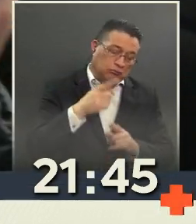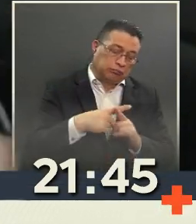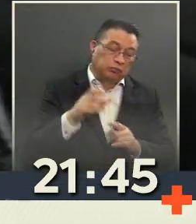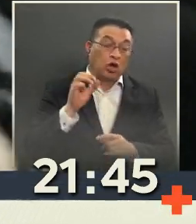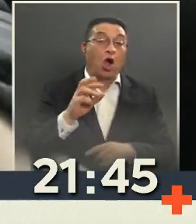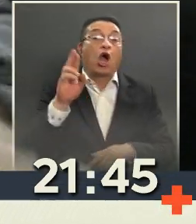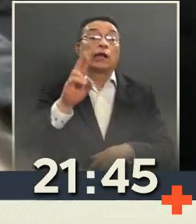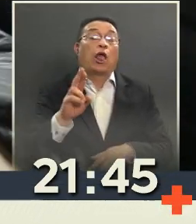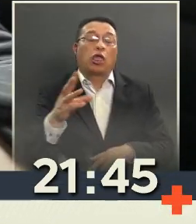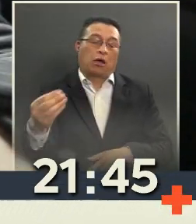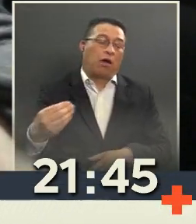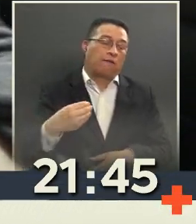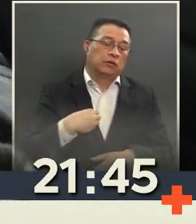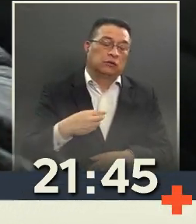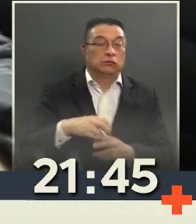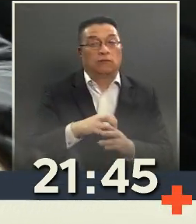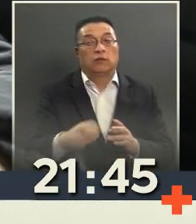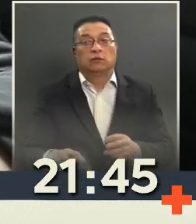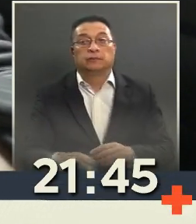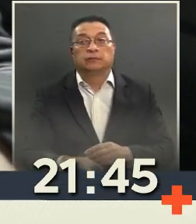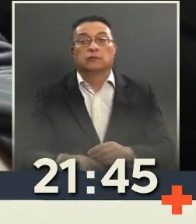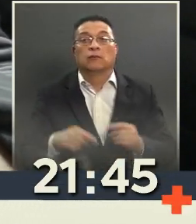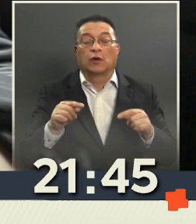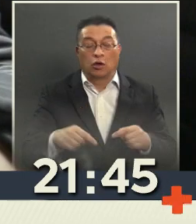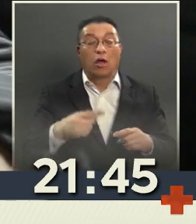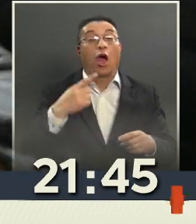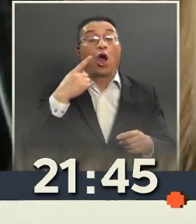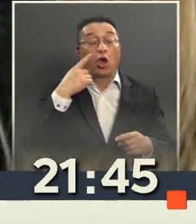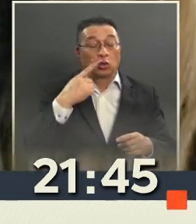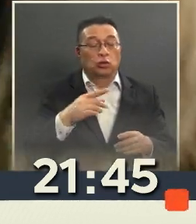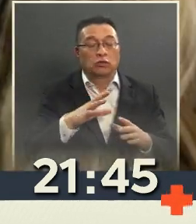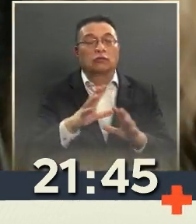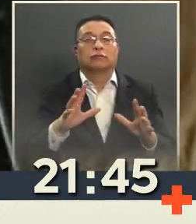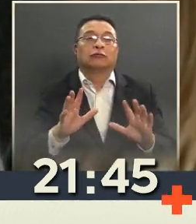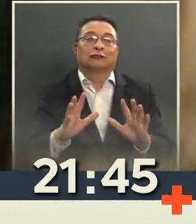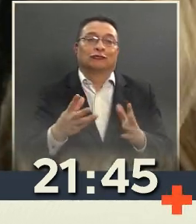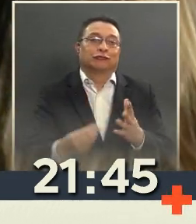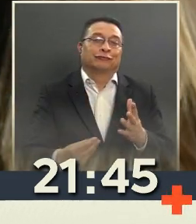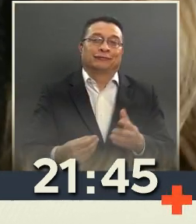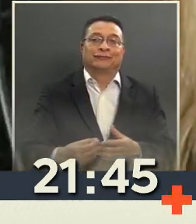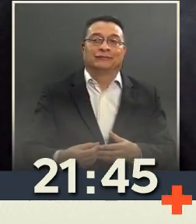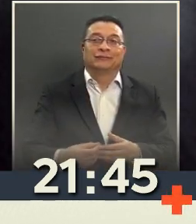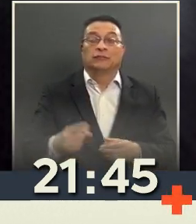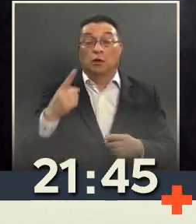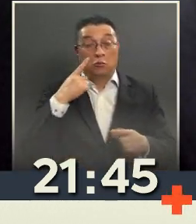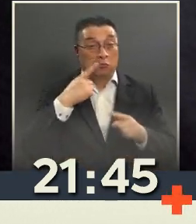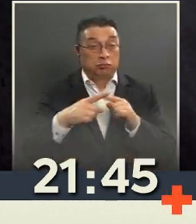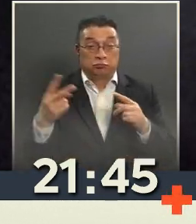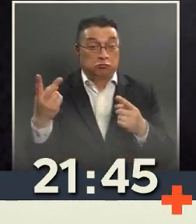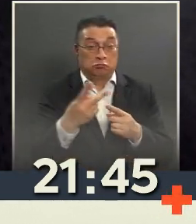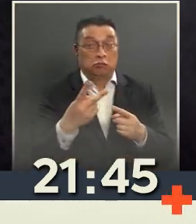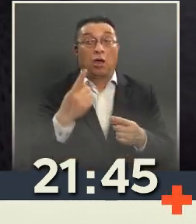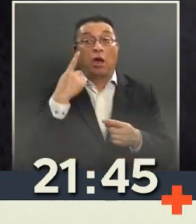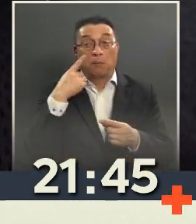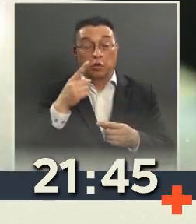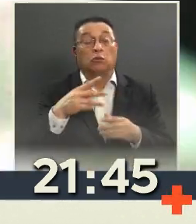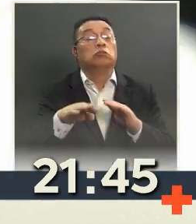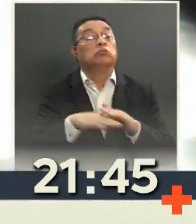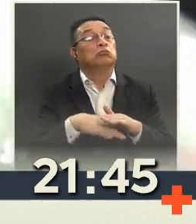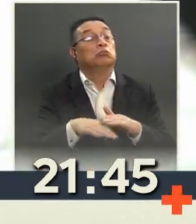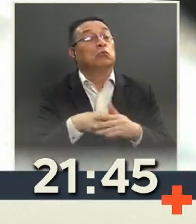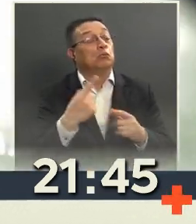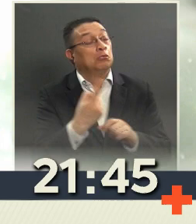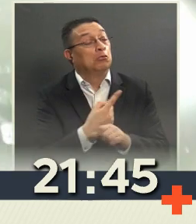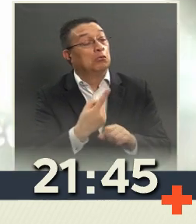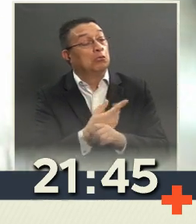ahí me avisa el chofer. Ahora nos ha quitado el sueño. Ambas no se conocen, pero durante el trayecto conversan y tienen